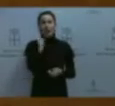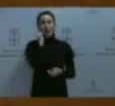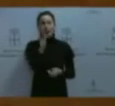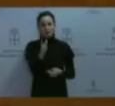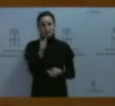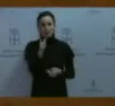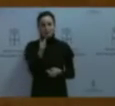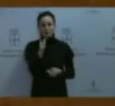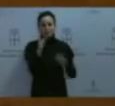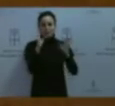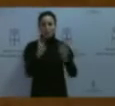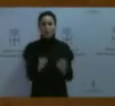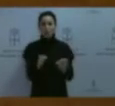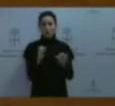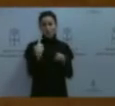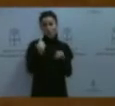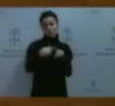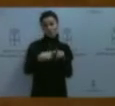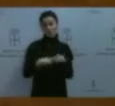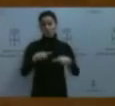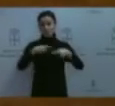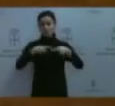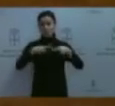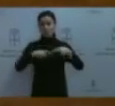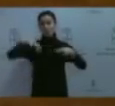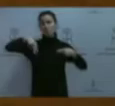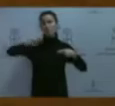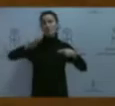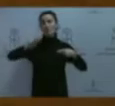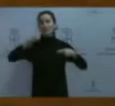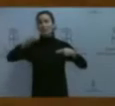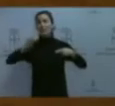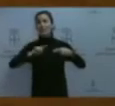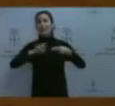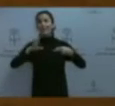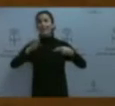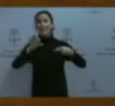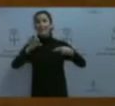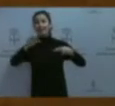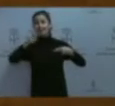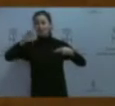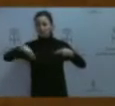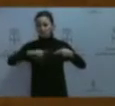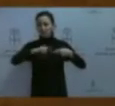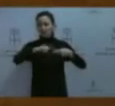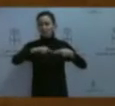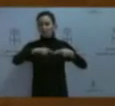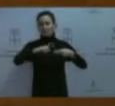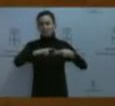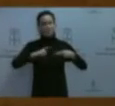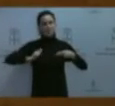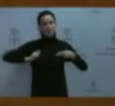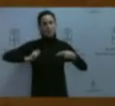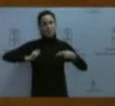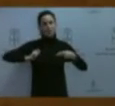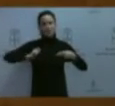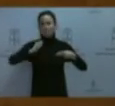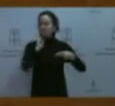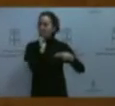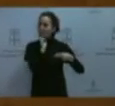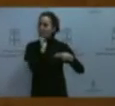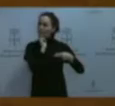usando dos productos, el Novabone y el Cerasorb, con demasiada, bueno, con lo